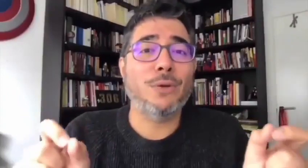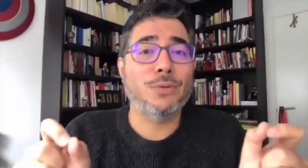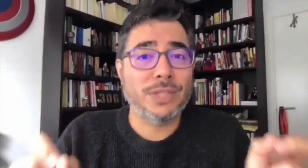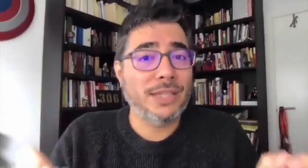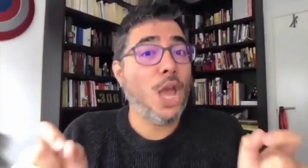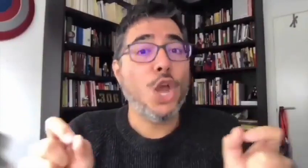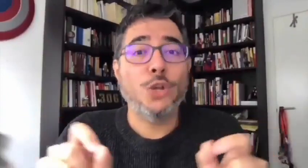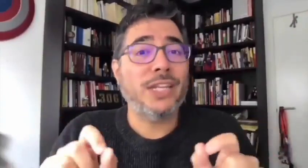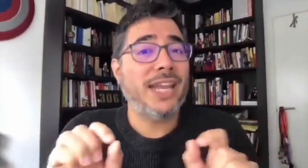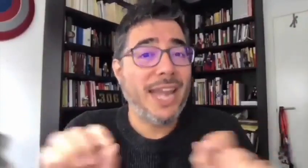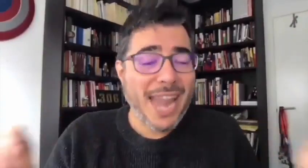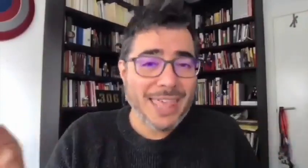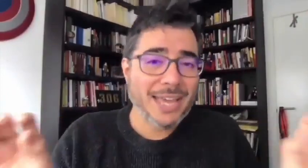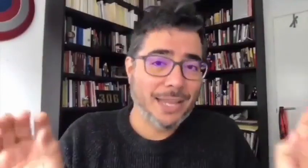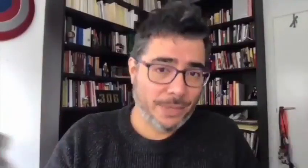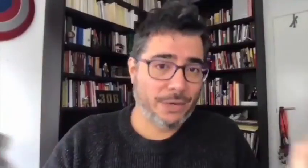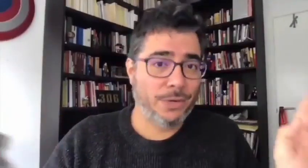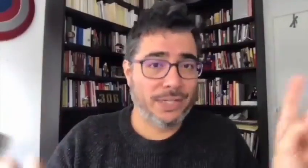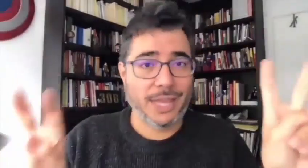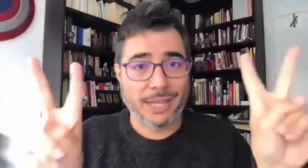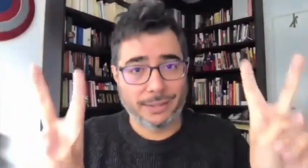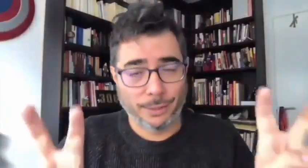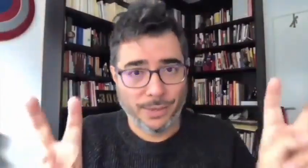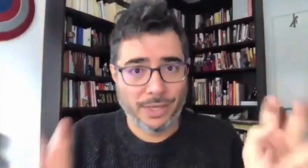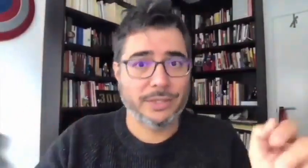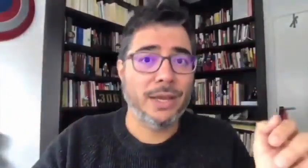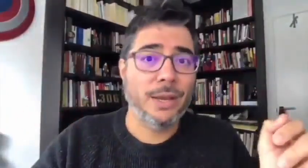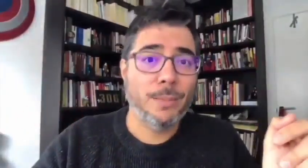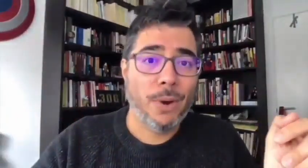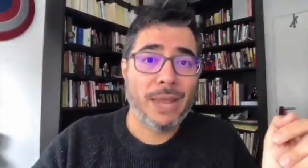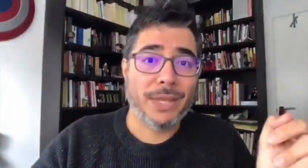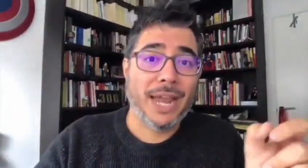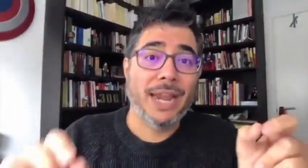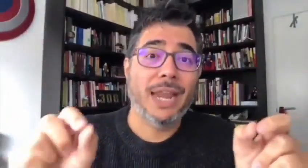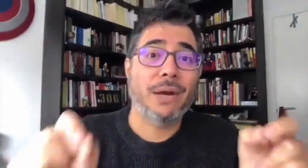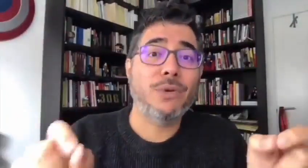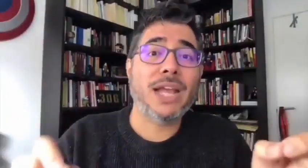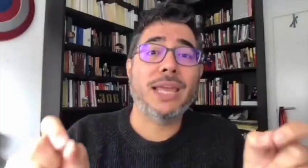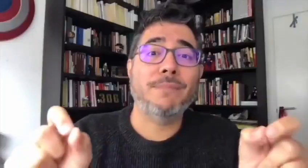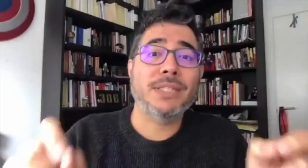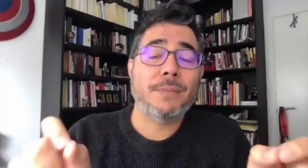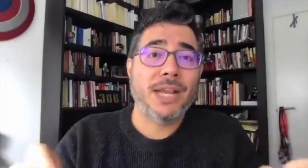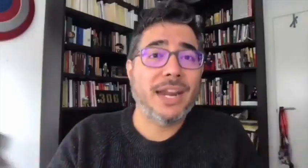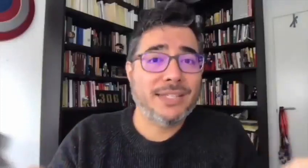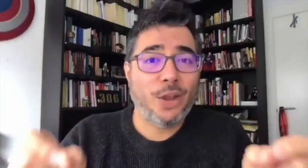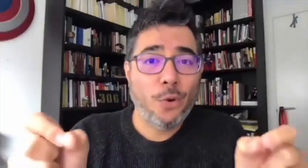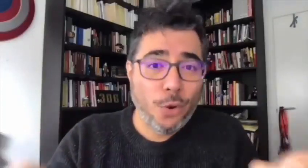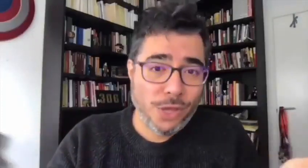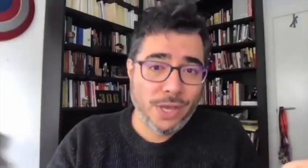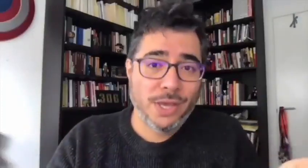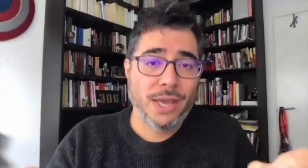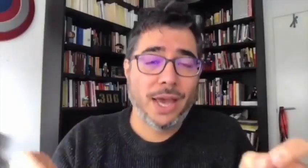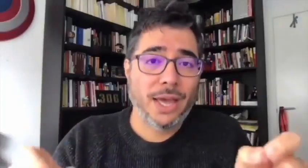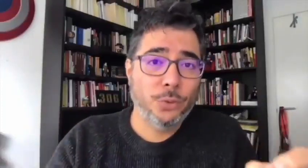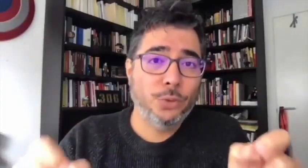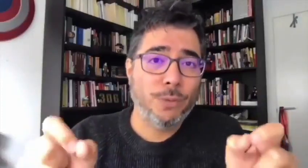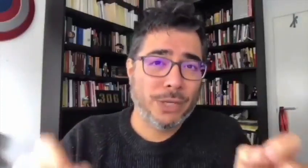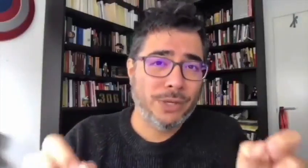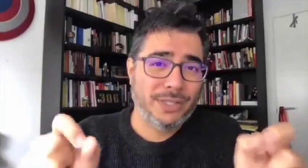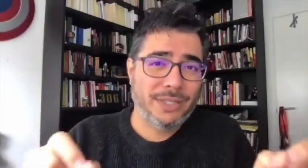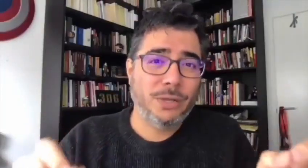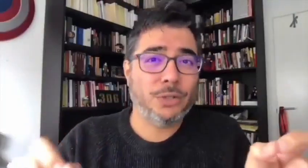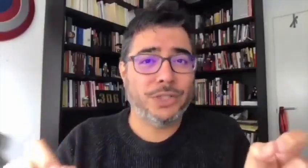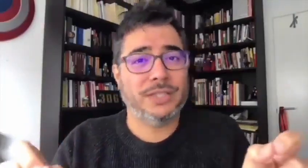está destinada a usted no tiene nada que ver con está entre comillas polémica la vacuna que empieza a aplicarse hoy a